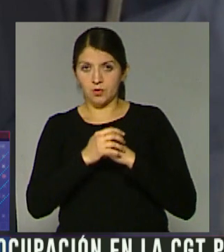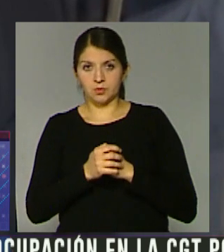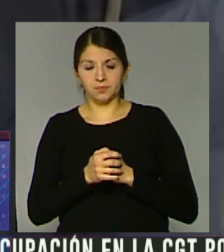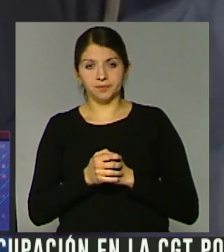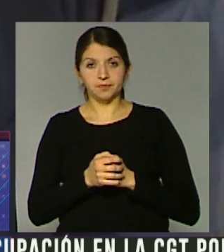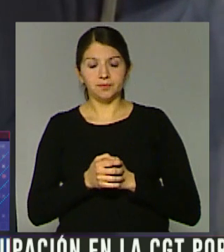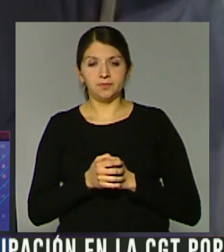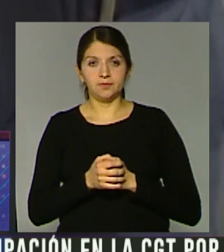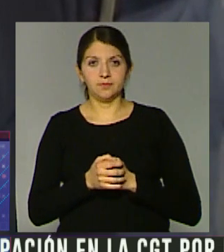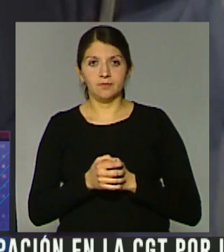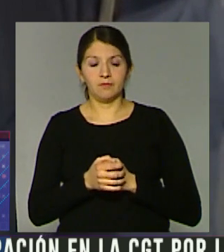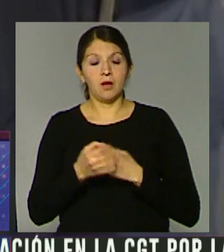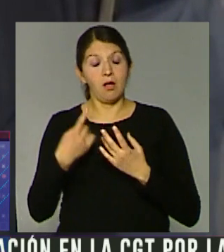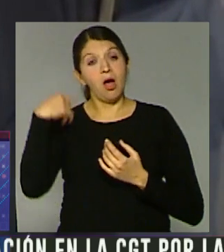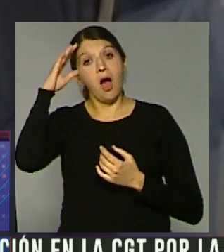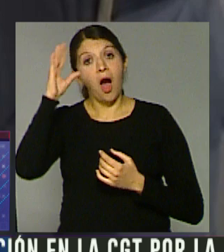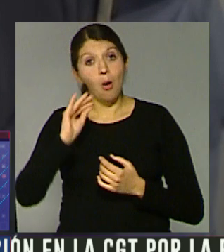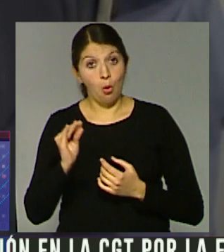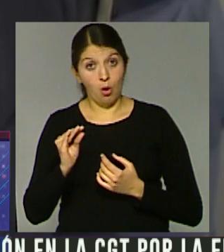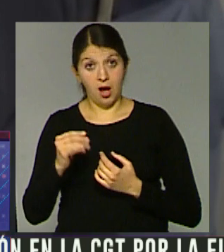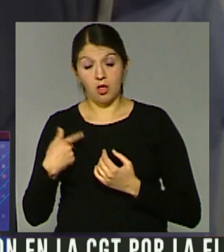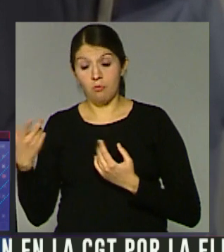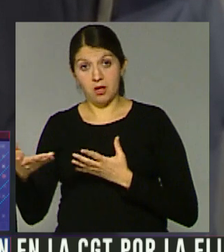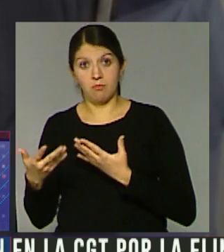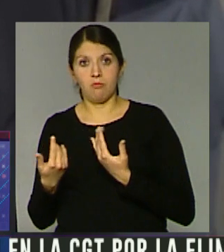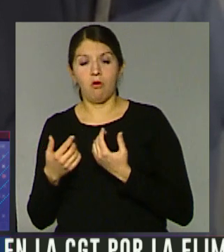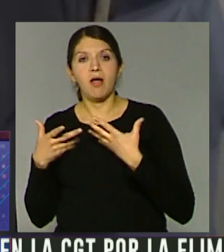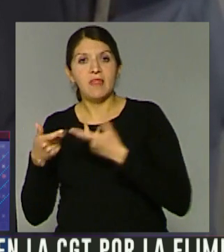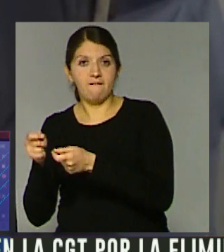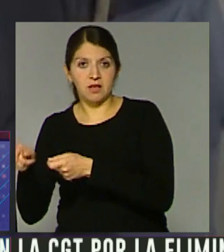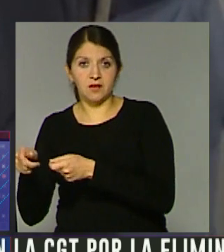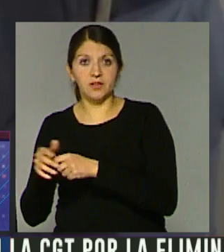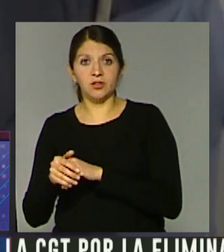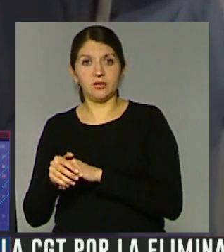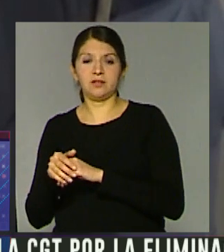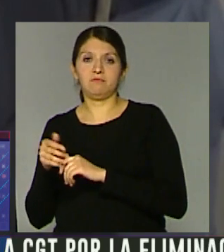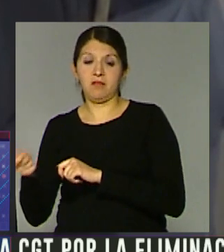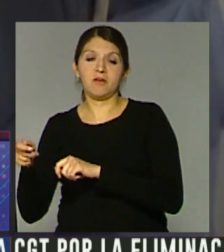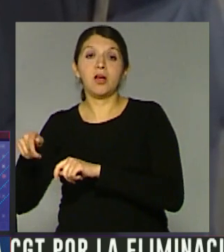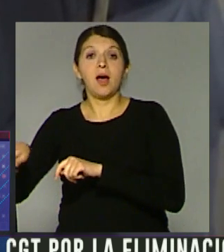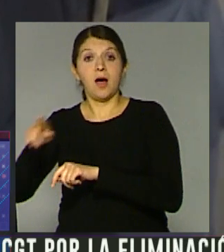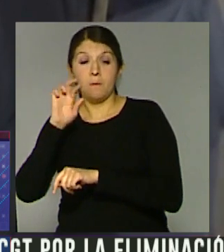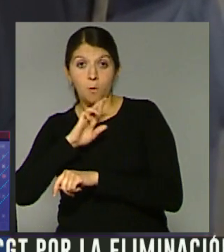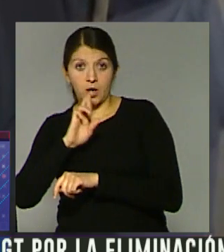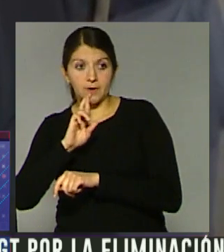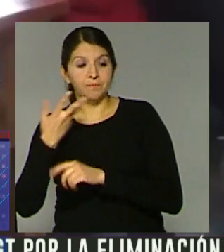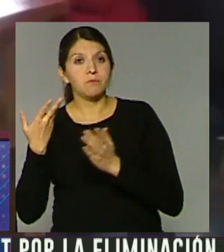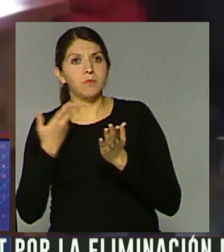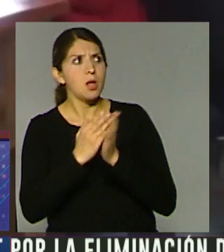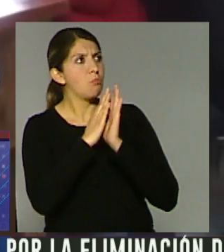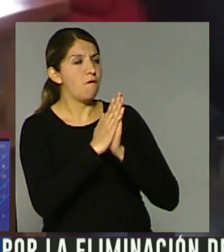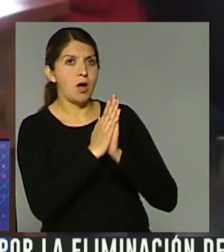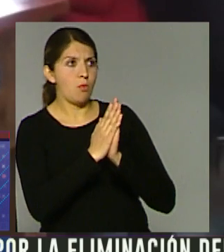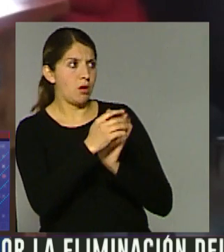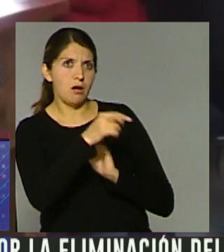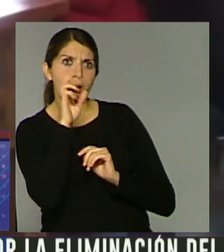pronunciado, porque el abogado defensor de Julieta Silva, Alejandro Casabán, se dirigió a los magistrados pidiéndole la interrupción